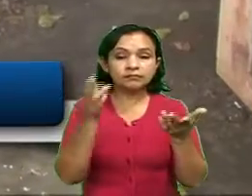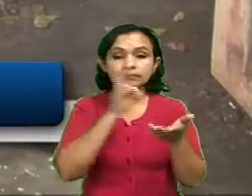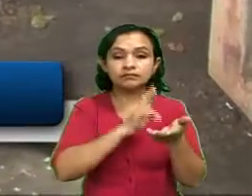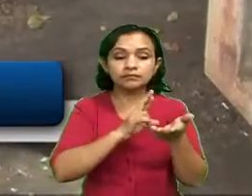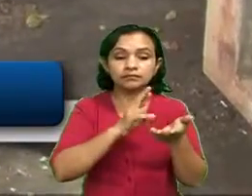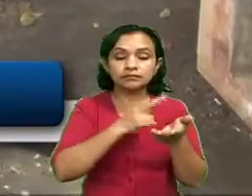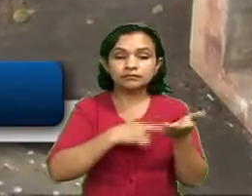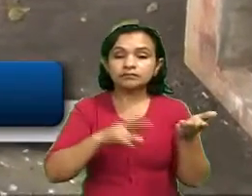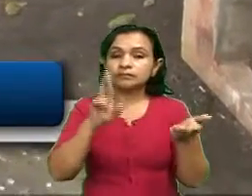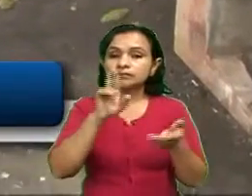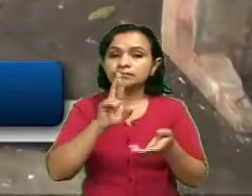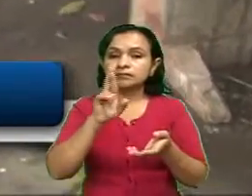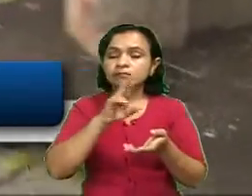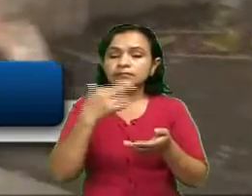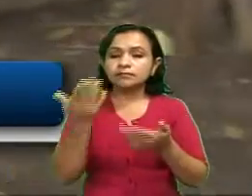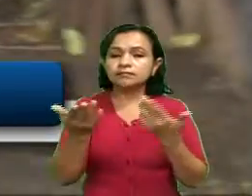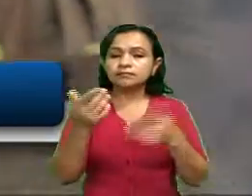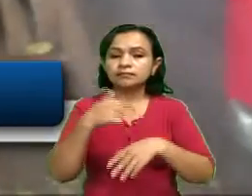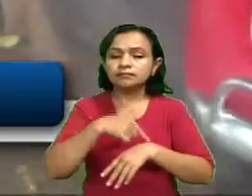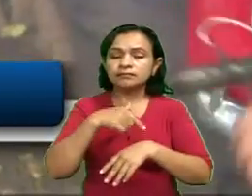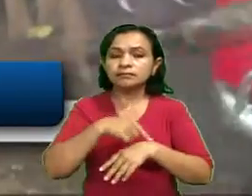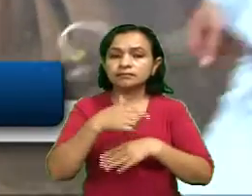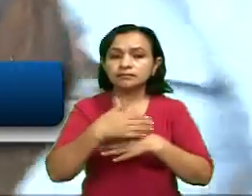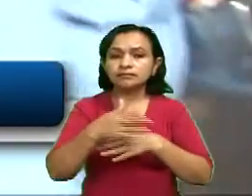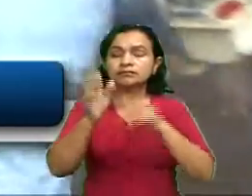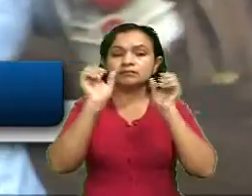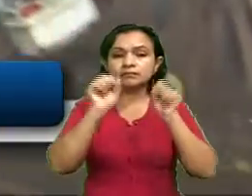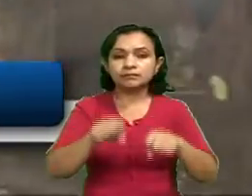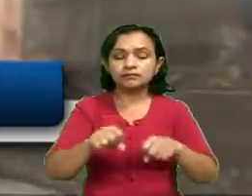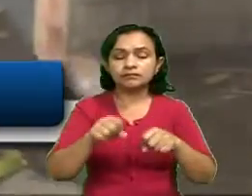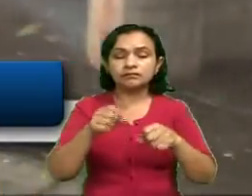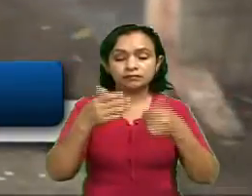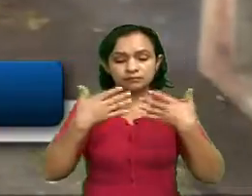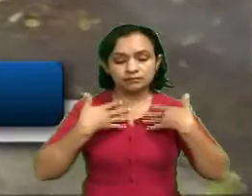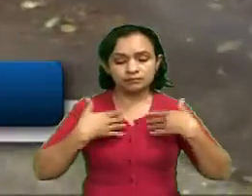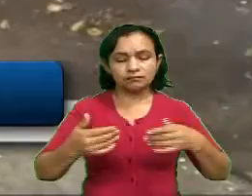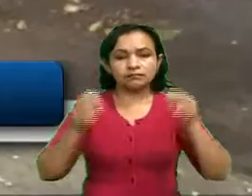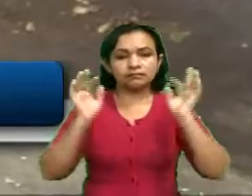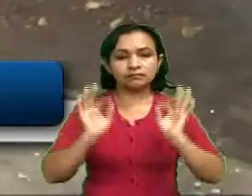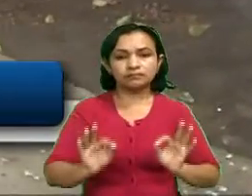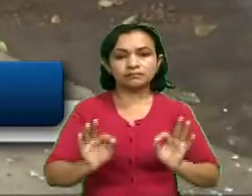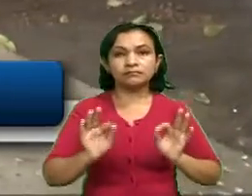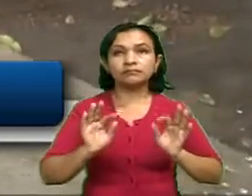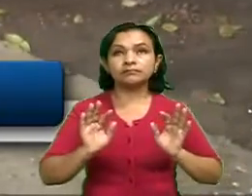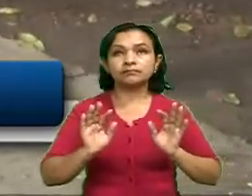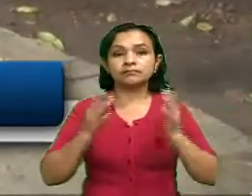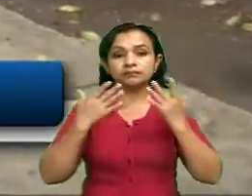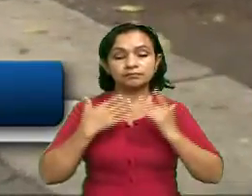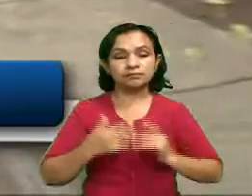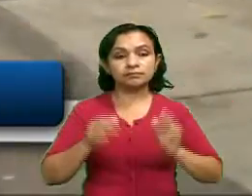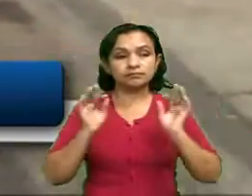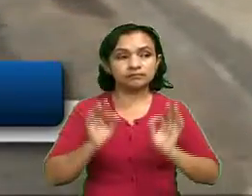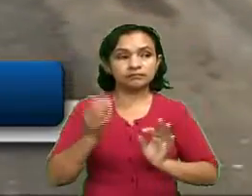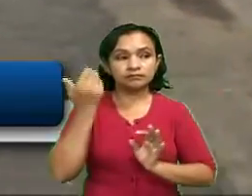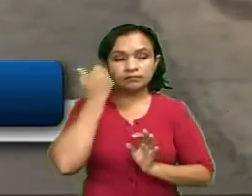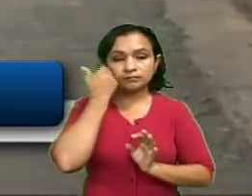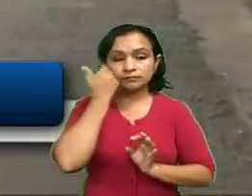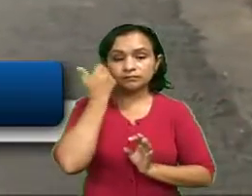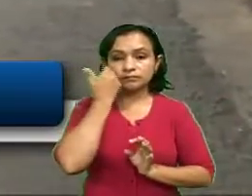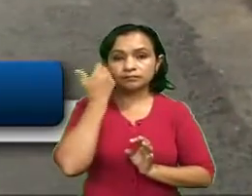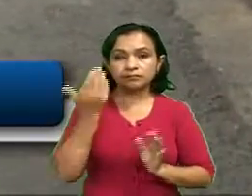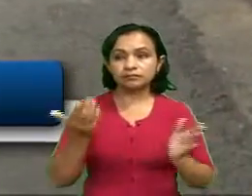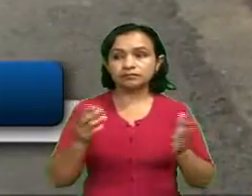rojos, ¿cuánto es el tiempo que este paciente puede curarse por completo luego de haber sido infectado por esta